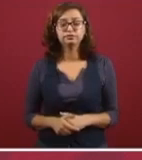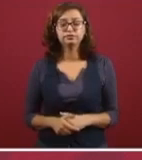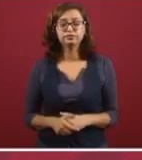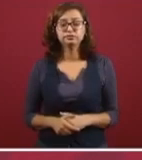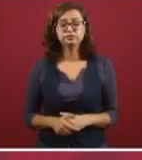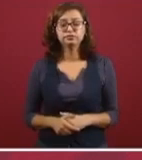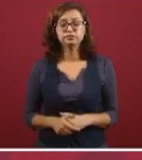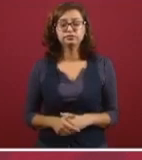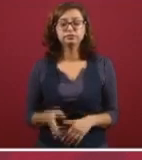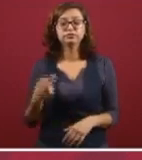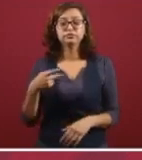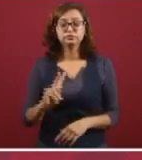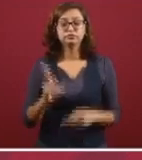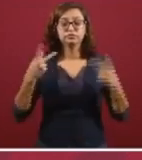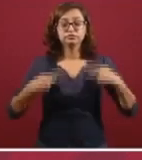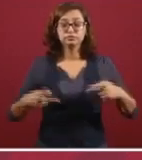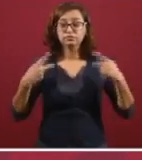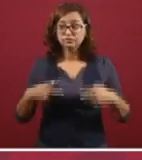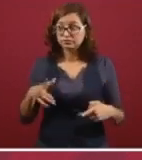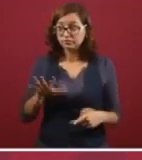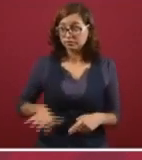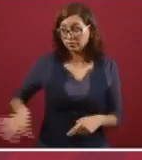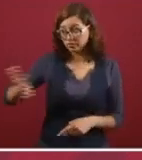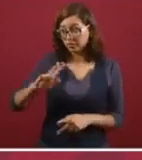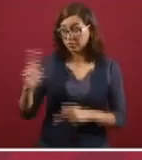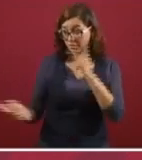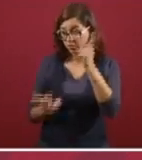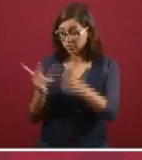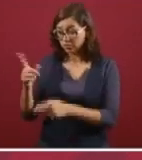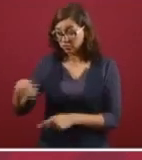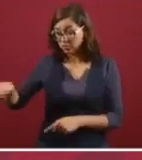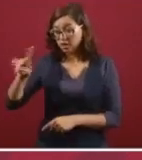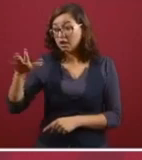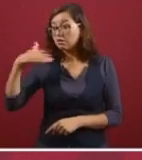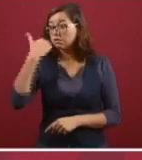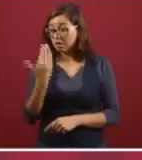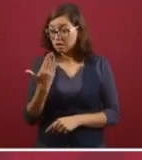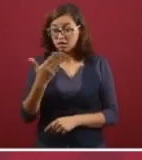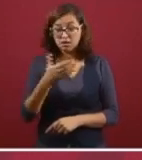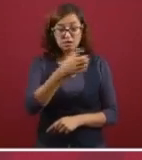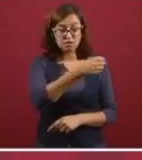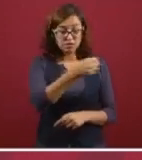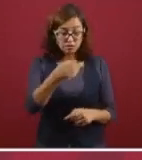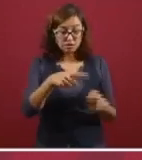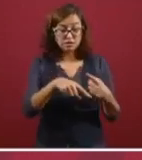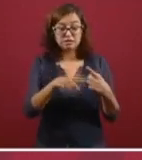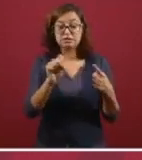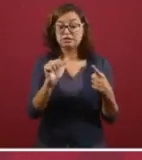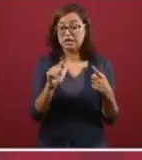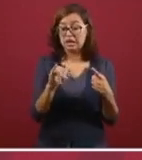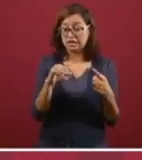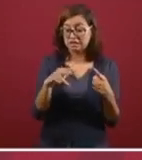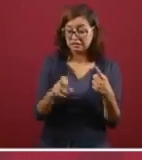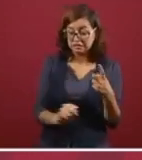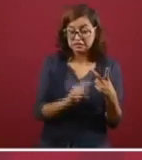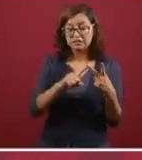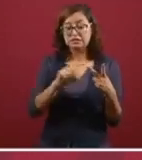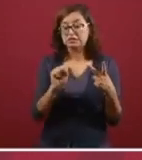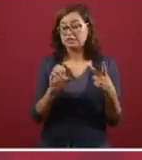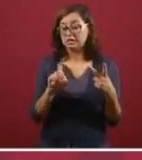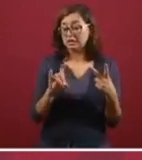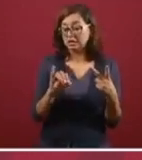a preguntar a la gente si quieren enjuiciar a Salinas, a